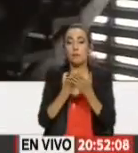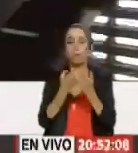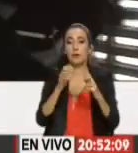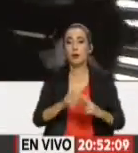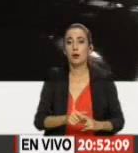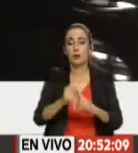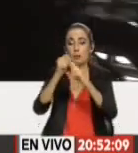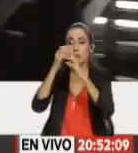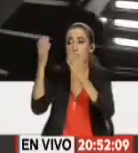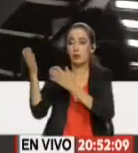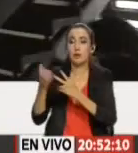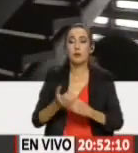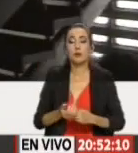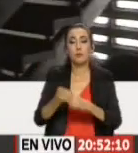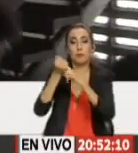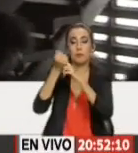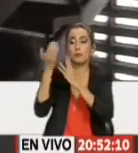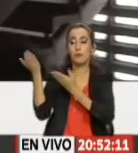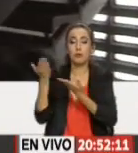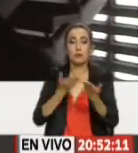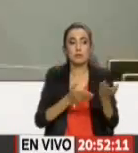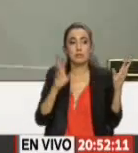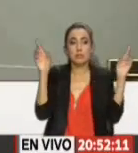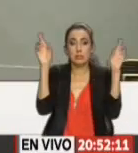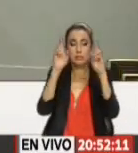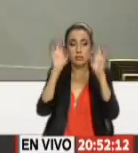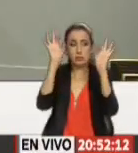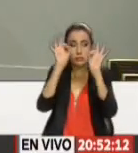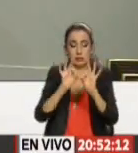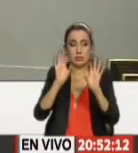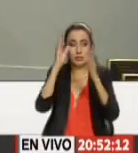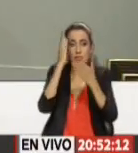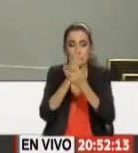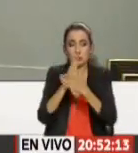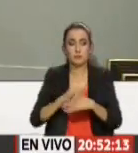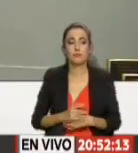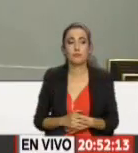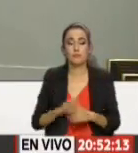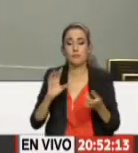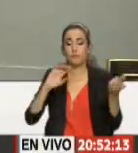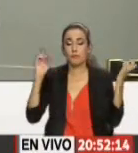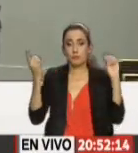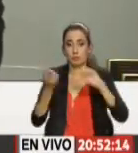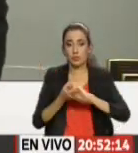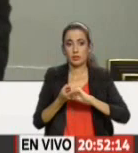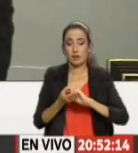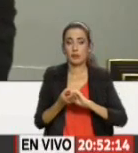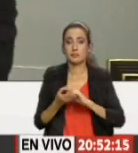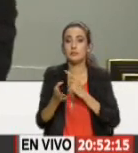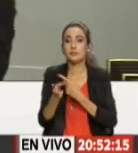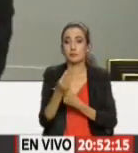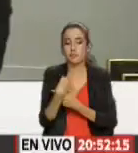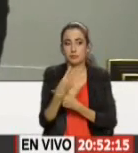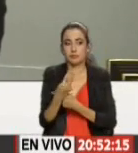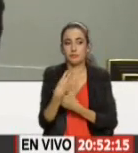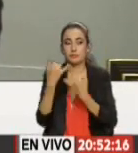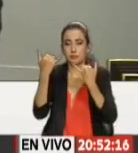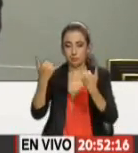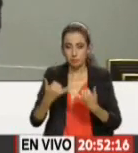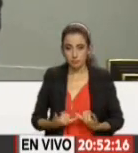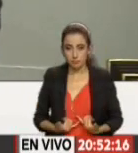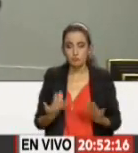sector son las causas reales de los cortes. Ya cambiaron la versión del ciberataque, ahora ya no es un pulso